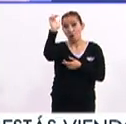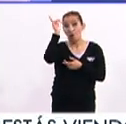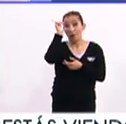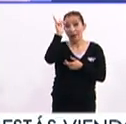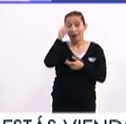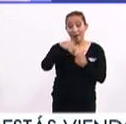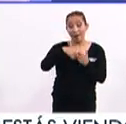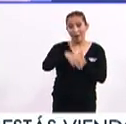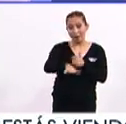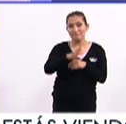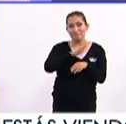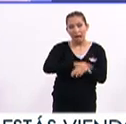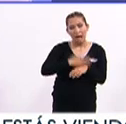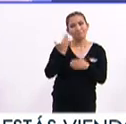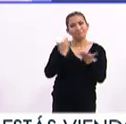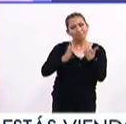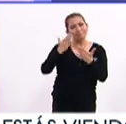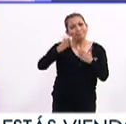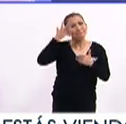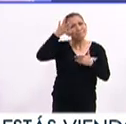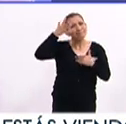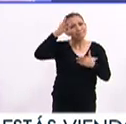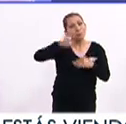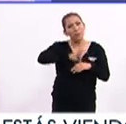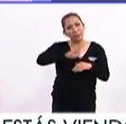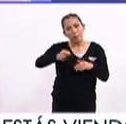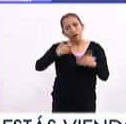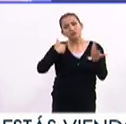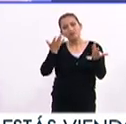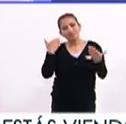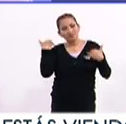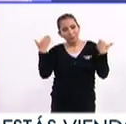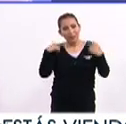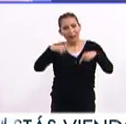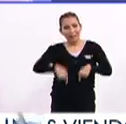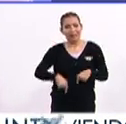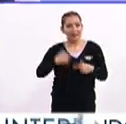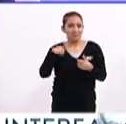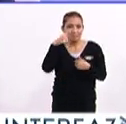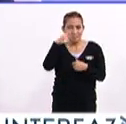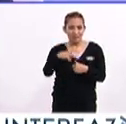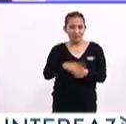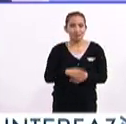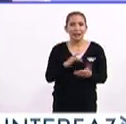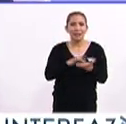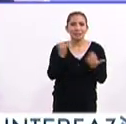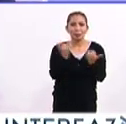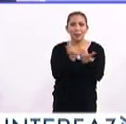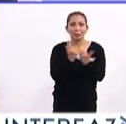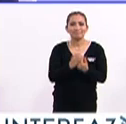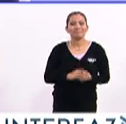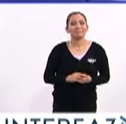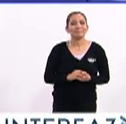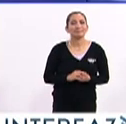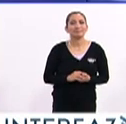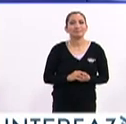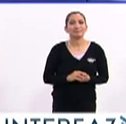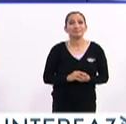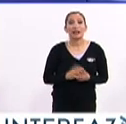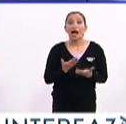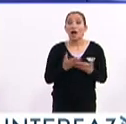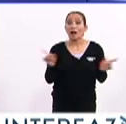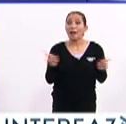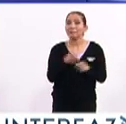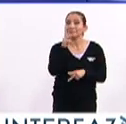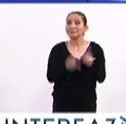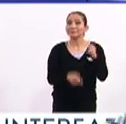que sigas teniendo muchos éxitos para que podamos seguirlos disfrutando aquí en nuestro país. Gracias, igualmente. Gracias. Vamos a hacer